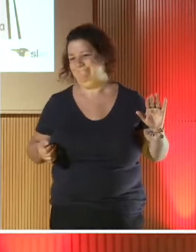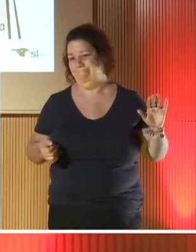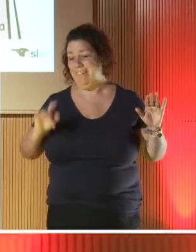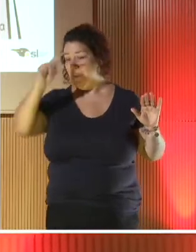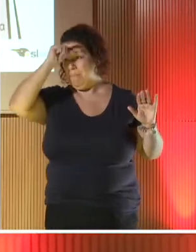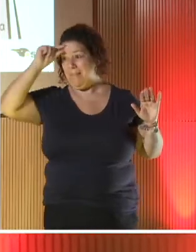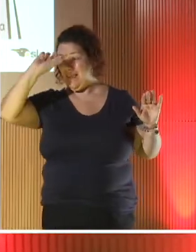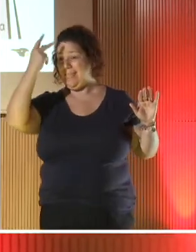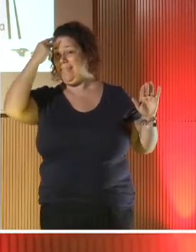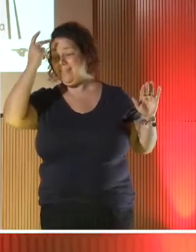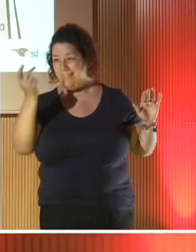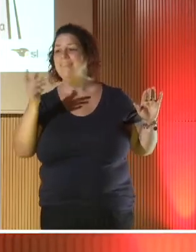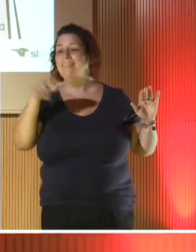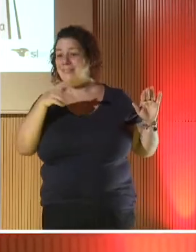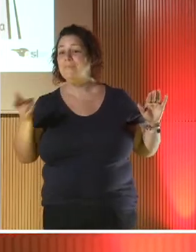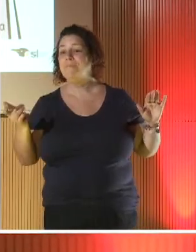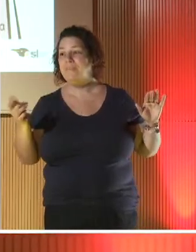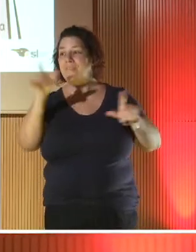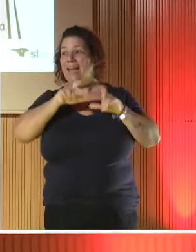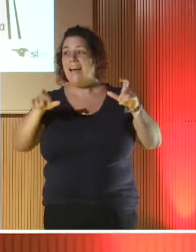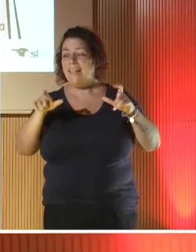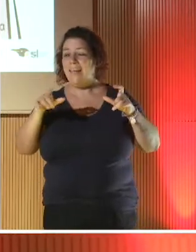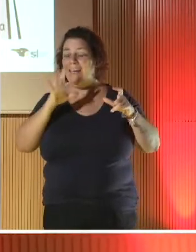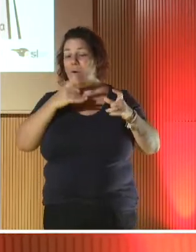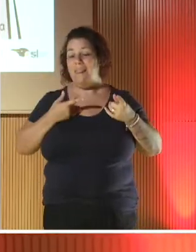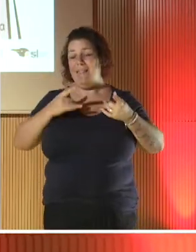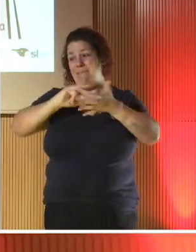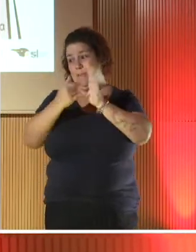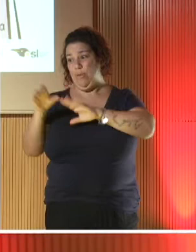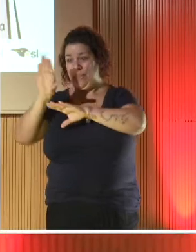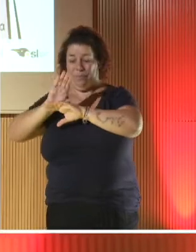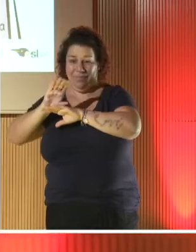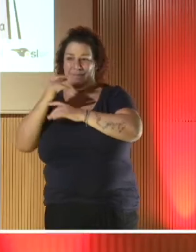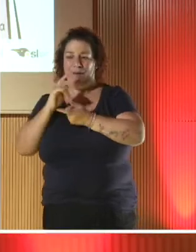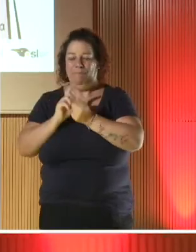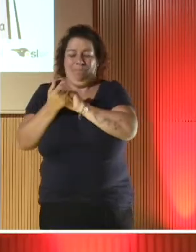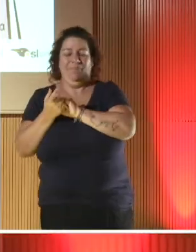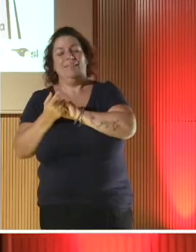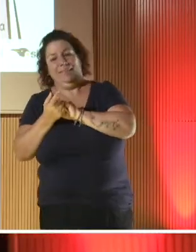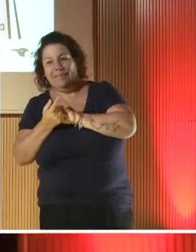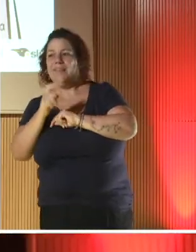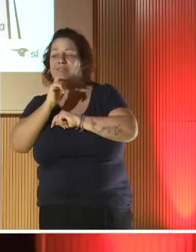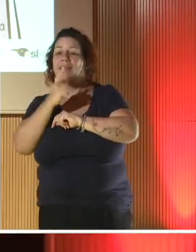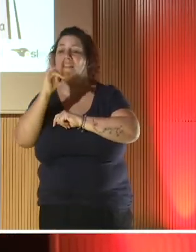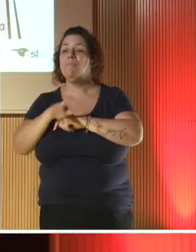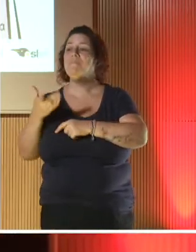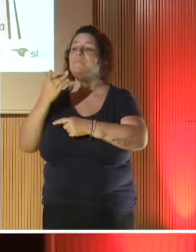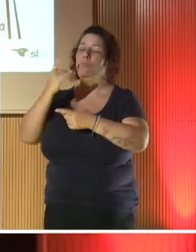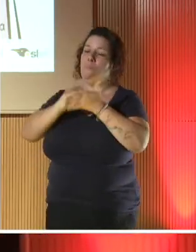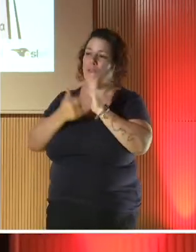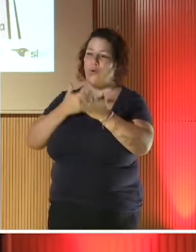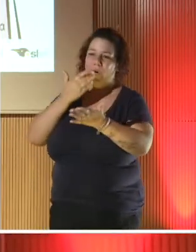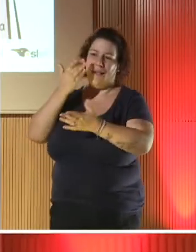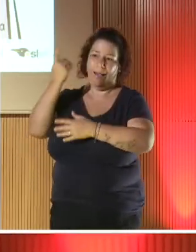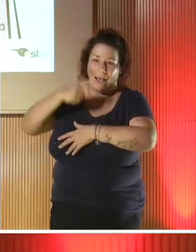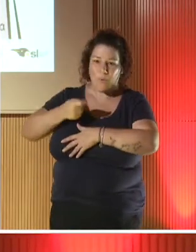cambio de paradigma, entonces está costando que la gente lo instaure, pero además es un método caro. Y es un método difícil, difícil para